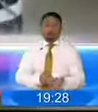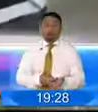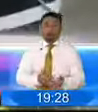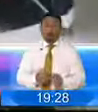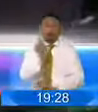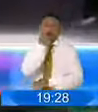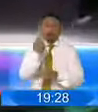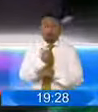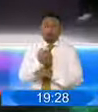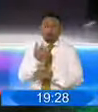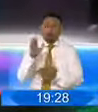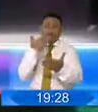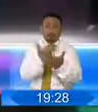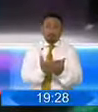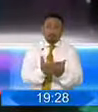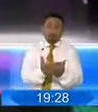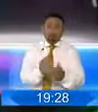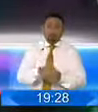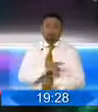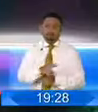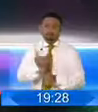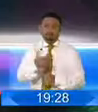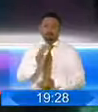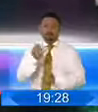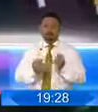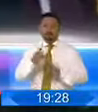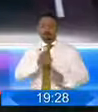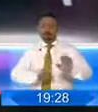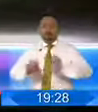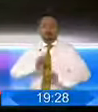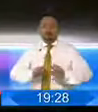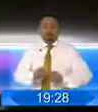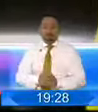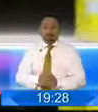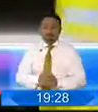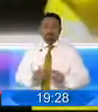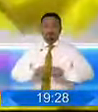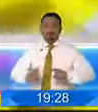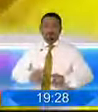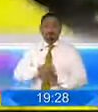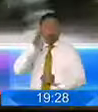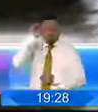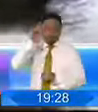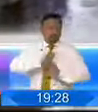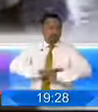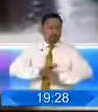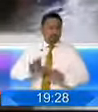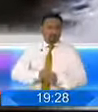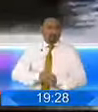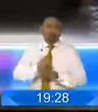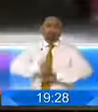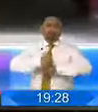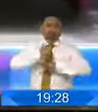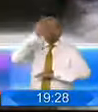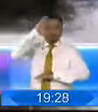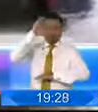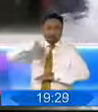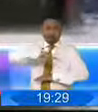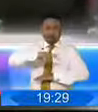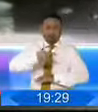de una hora. Se presume que solamente para hacer una evaluación de los daños. Aunque no quisieron pronunciarse, la comisaria de policía coordinó